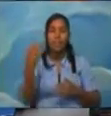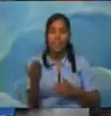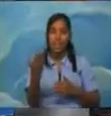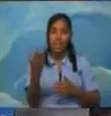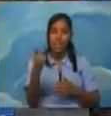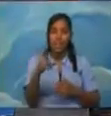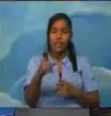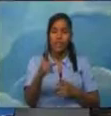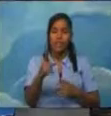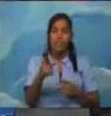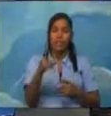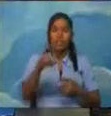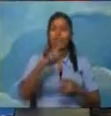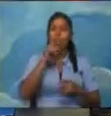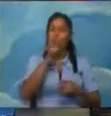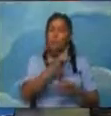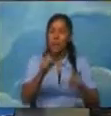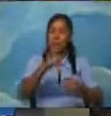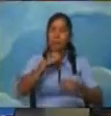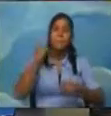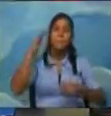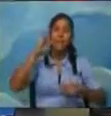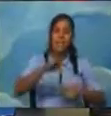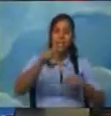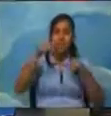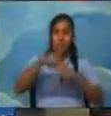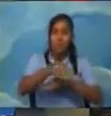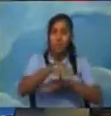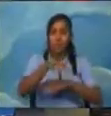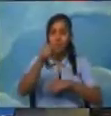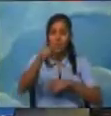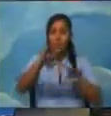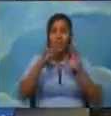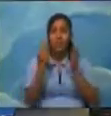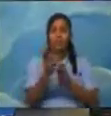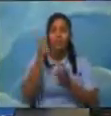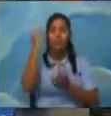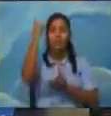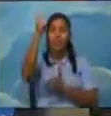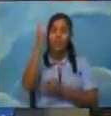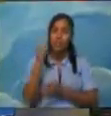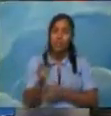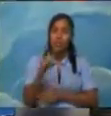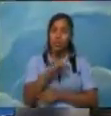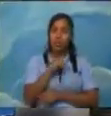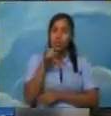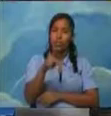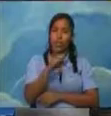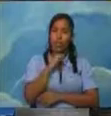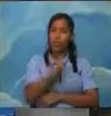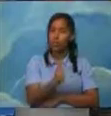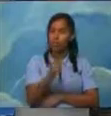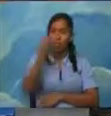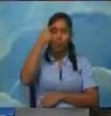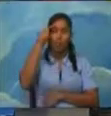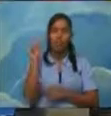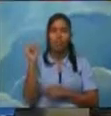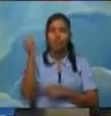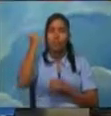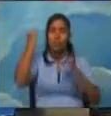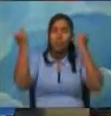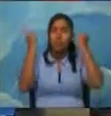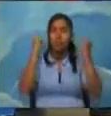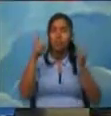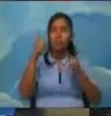que pronto pereceréis. Para que dé testimonio de que ustedes no son inocentes. Yo les di